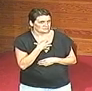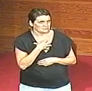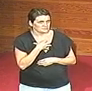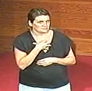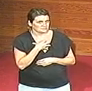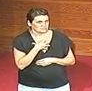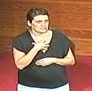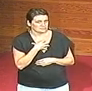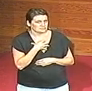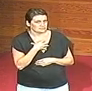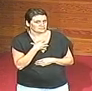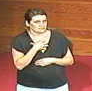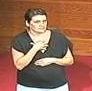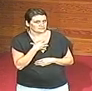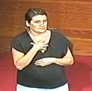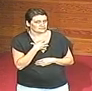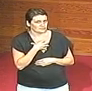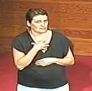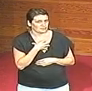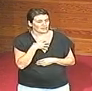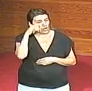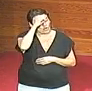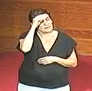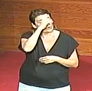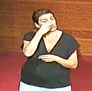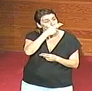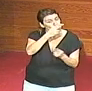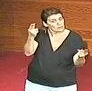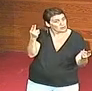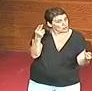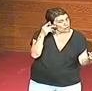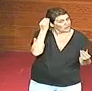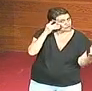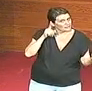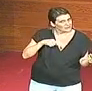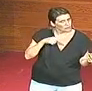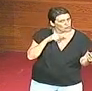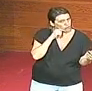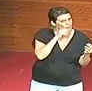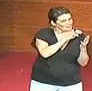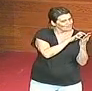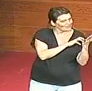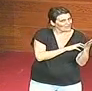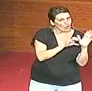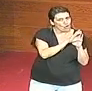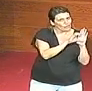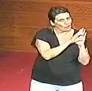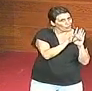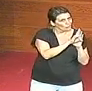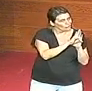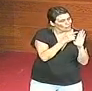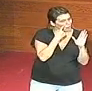Y la opinión pública, yo creo que desconoce también el código deontológico, muchos periodistas también,